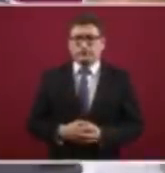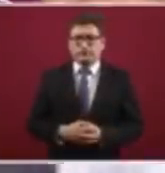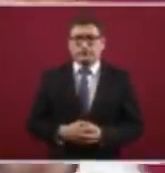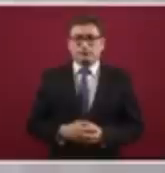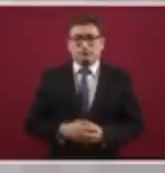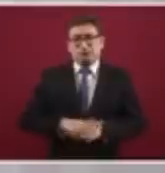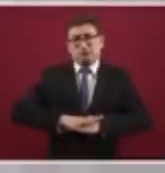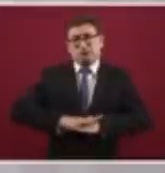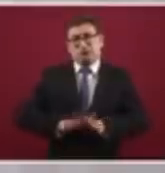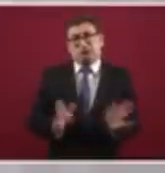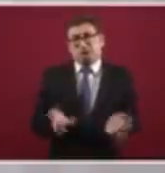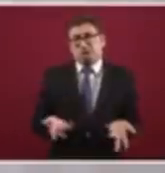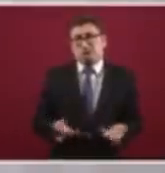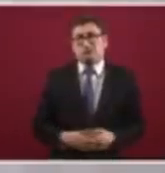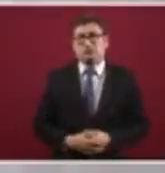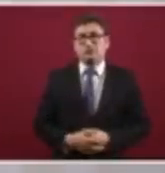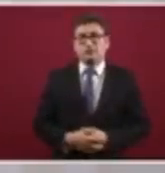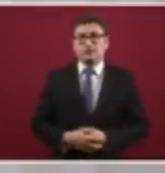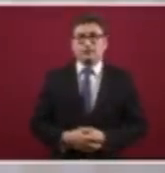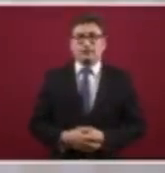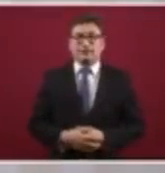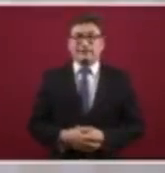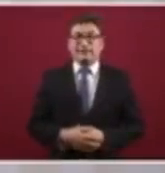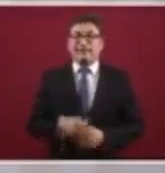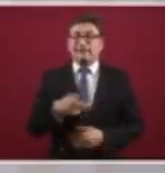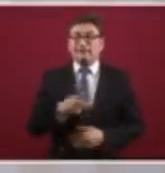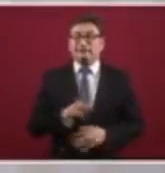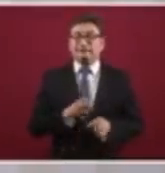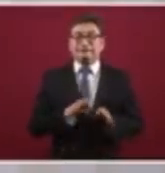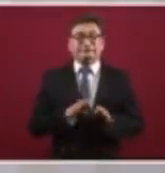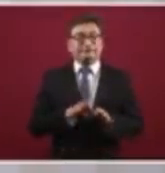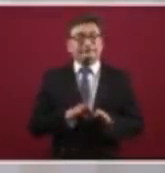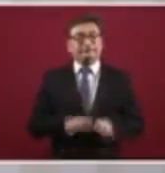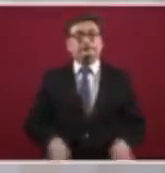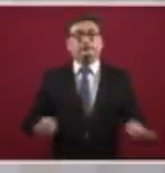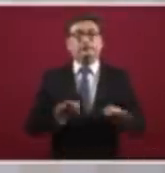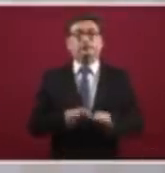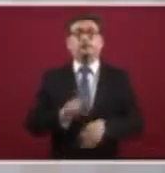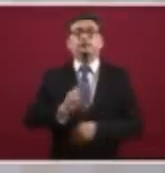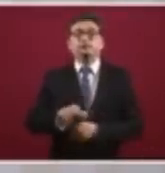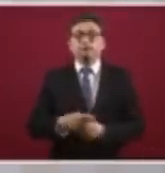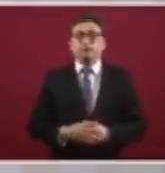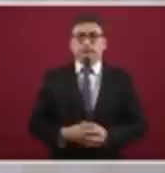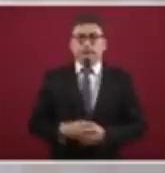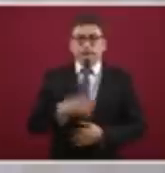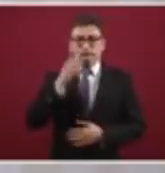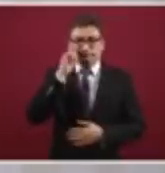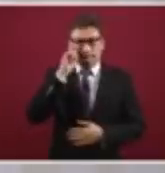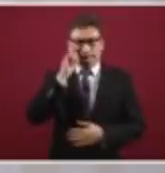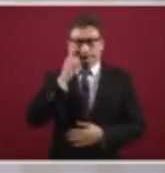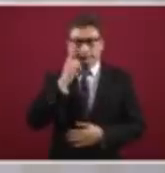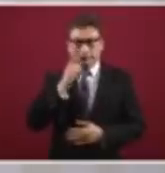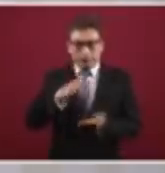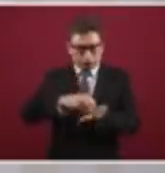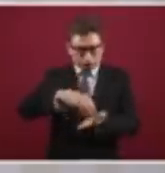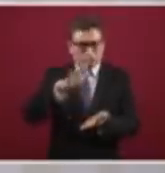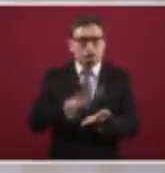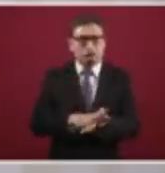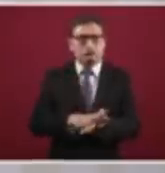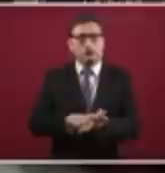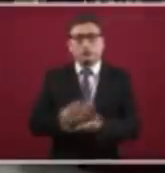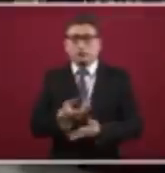y ya pero lo importante es que haya revocación de mandato